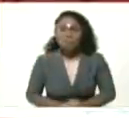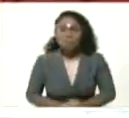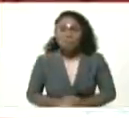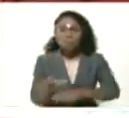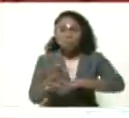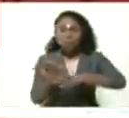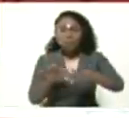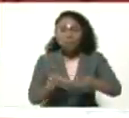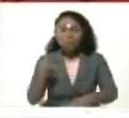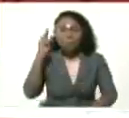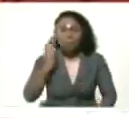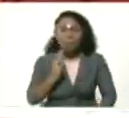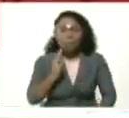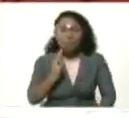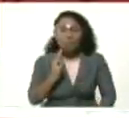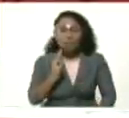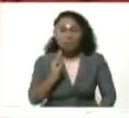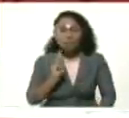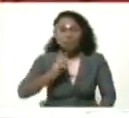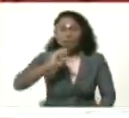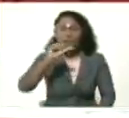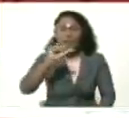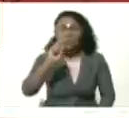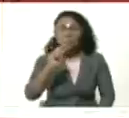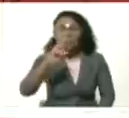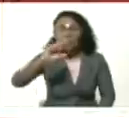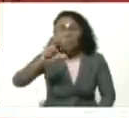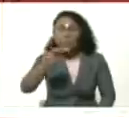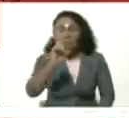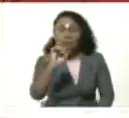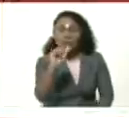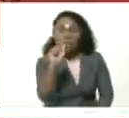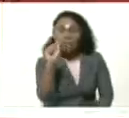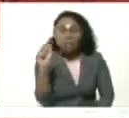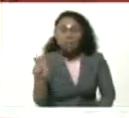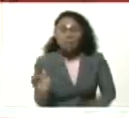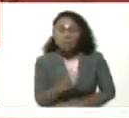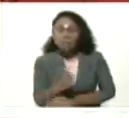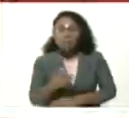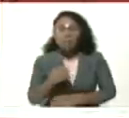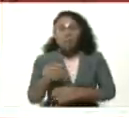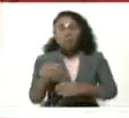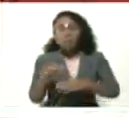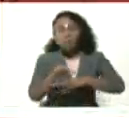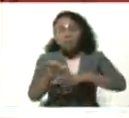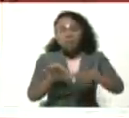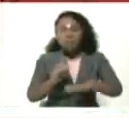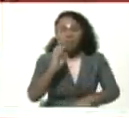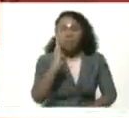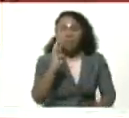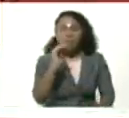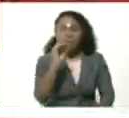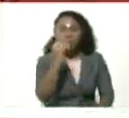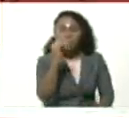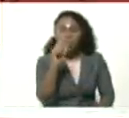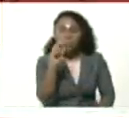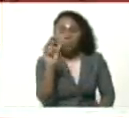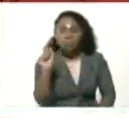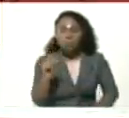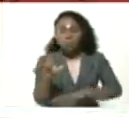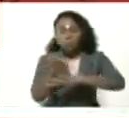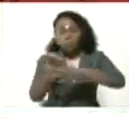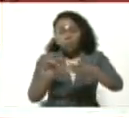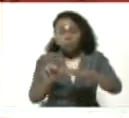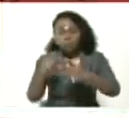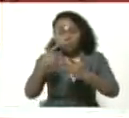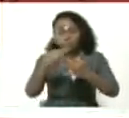Municipio Bolívar, Sujei Herrera. Municipio Brusual, Ingrid Cortés. Municipio Cajigal,